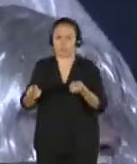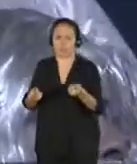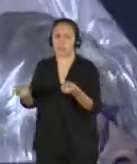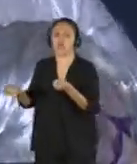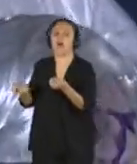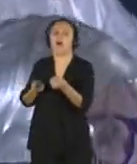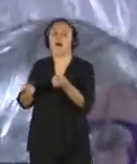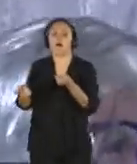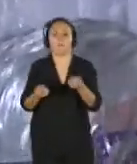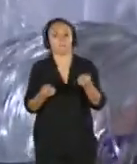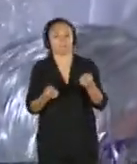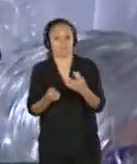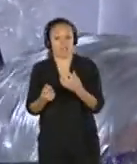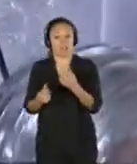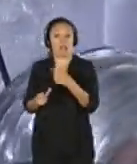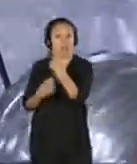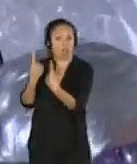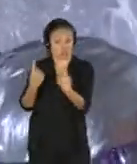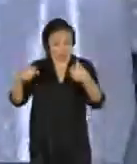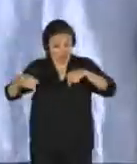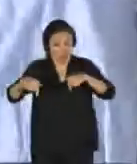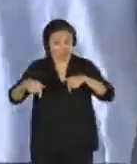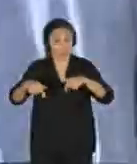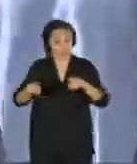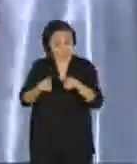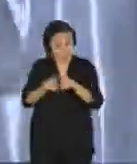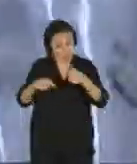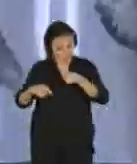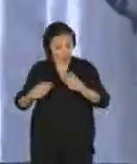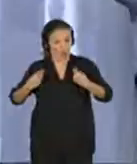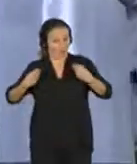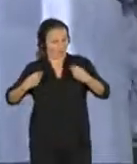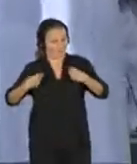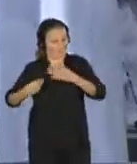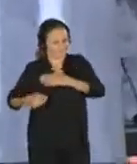el vivir como Dios, el vivir como